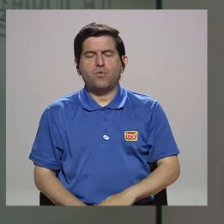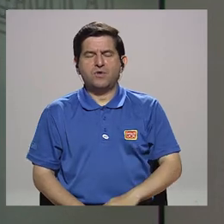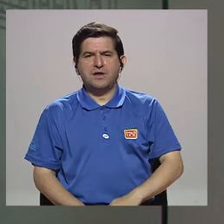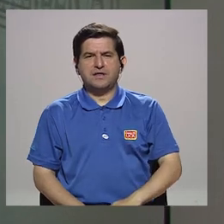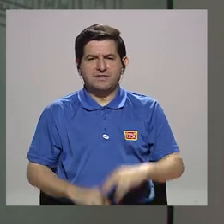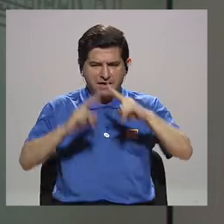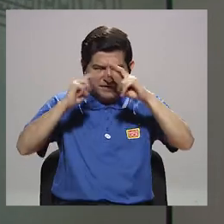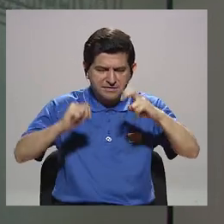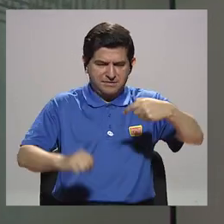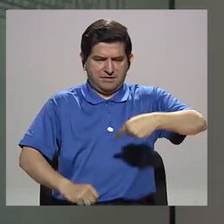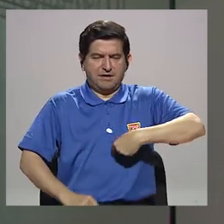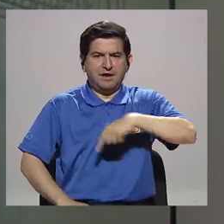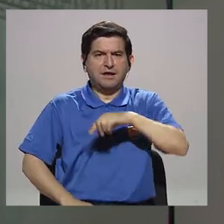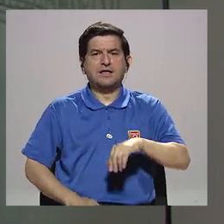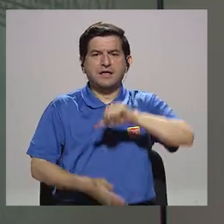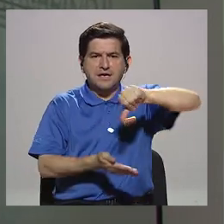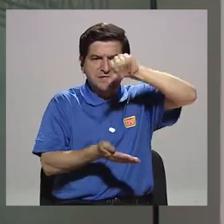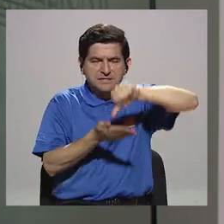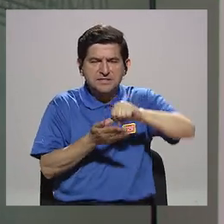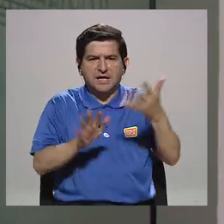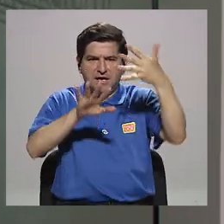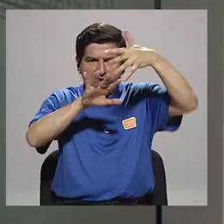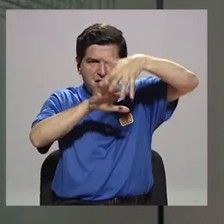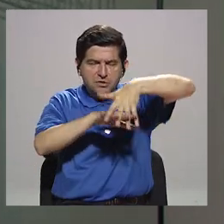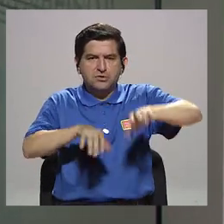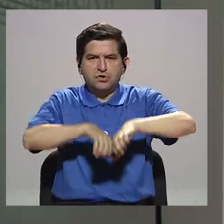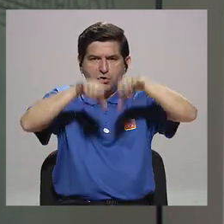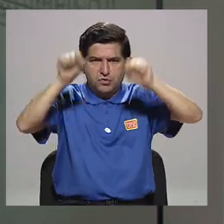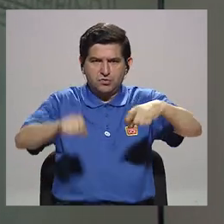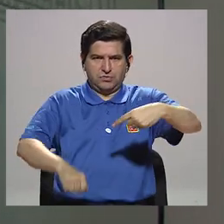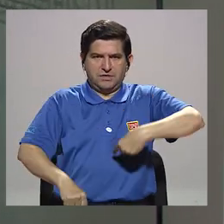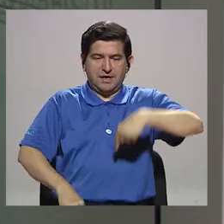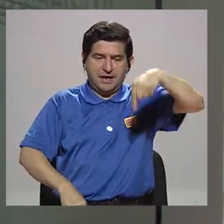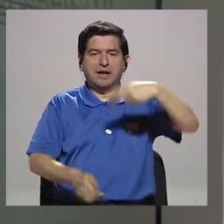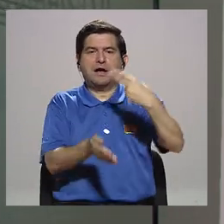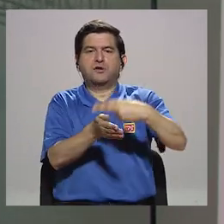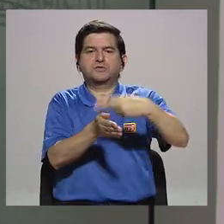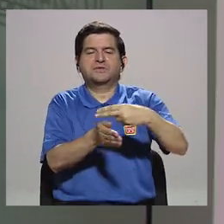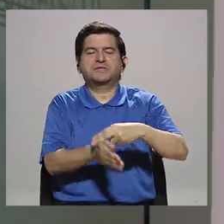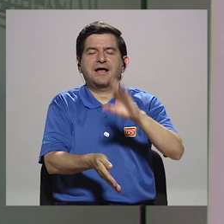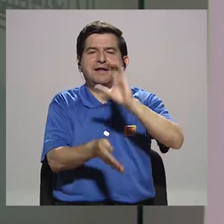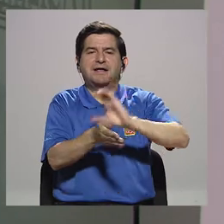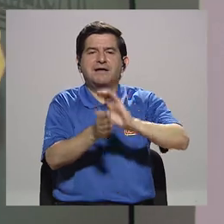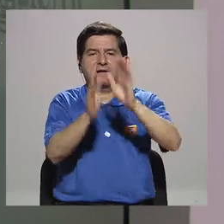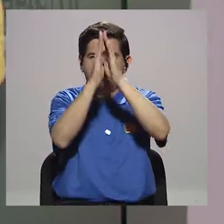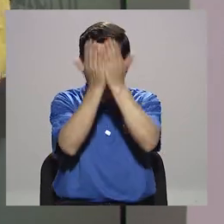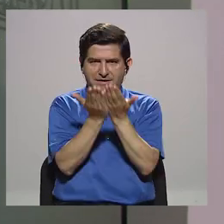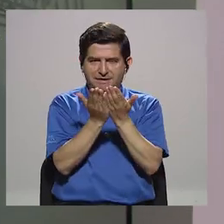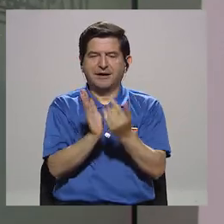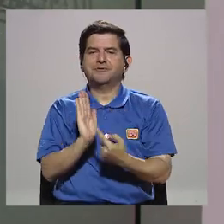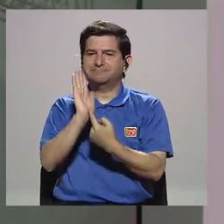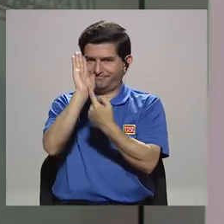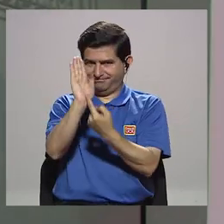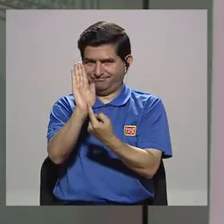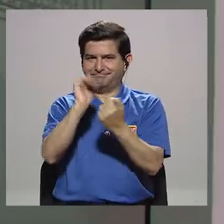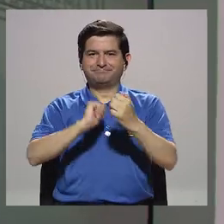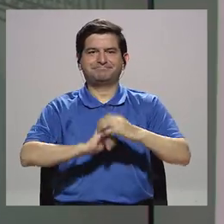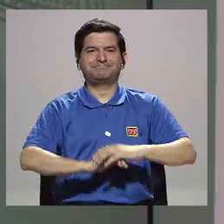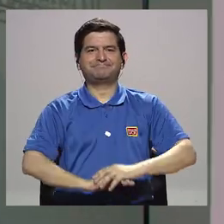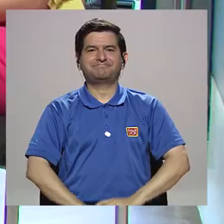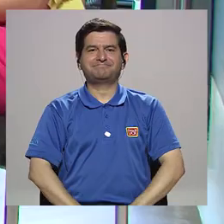de gastroenterología y del Centro Integrado del Aparato Digestivo acá en el Hospital Clínica Bíblica. Veamos.